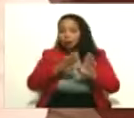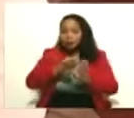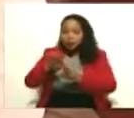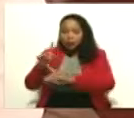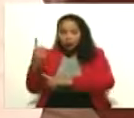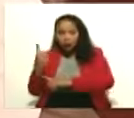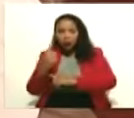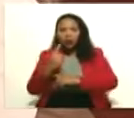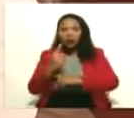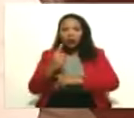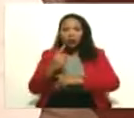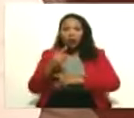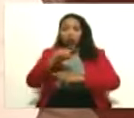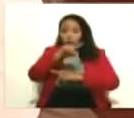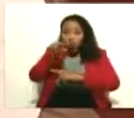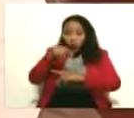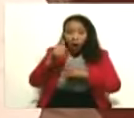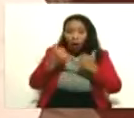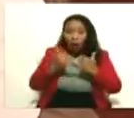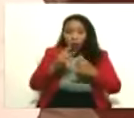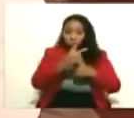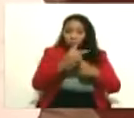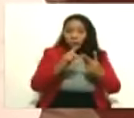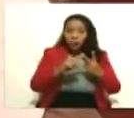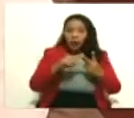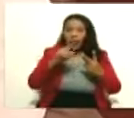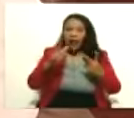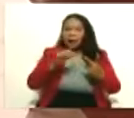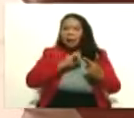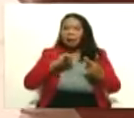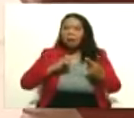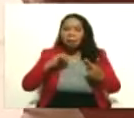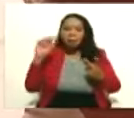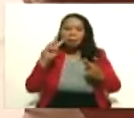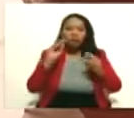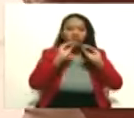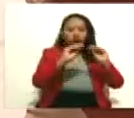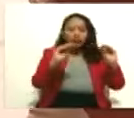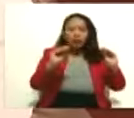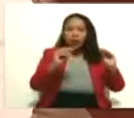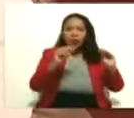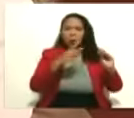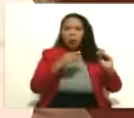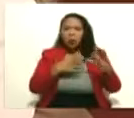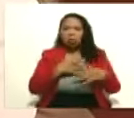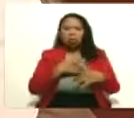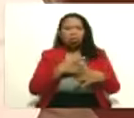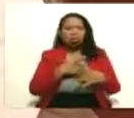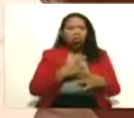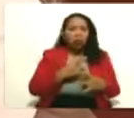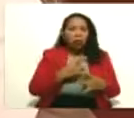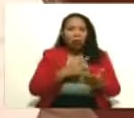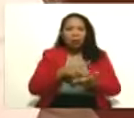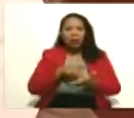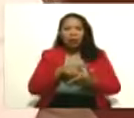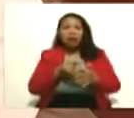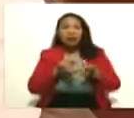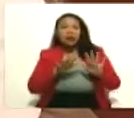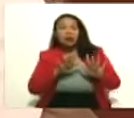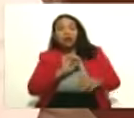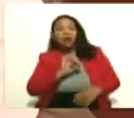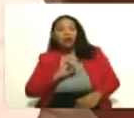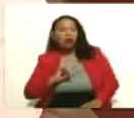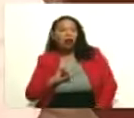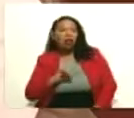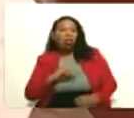¿qué llamado le hacen ustedes a esas personas o venezolanos y venezolanas que no se interesan en participar, que quizás les da flojera